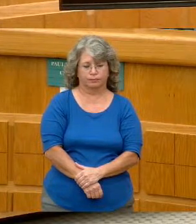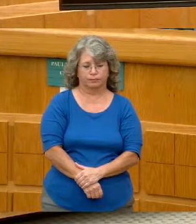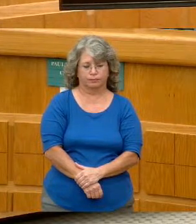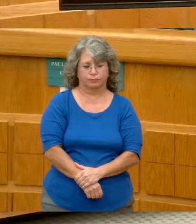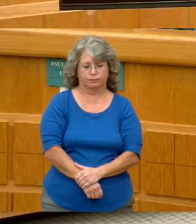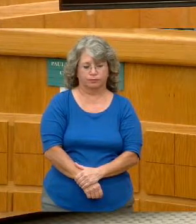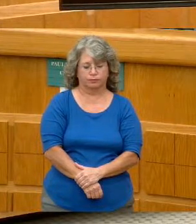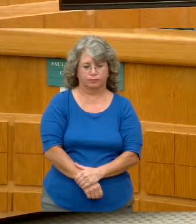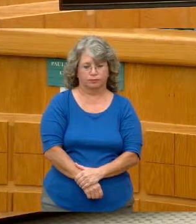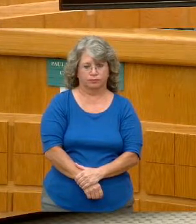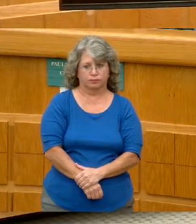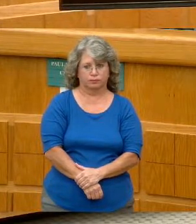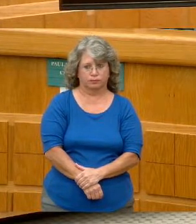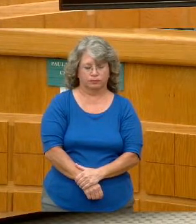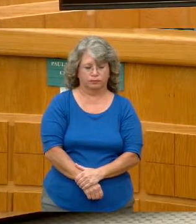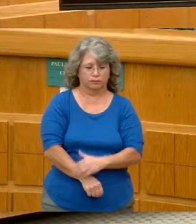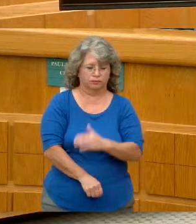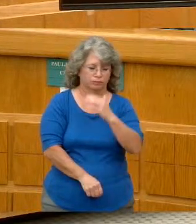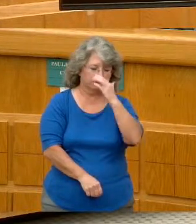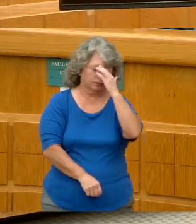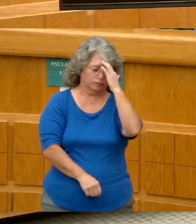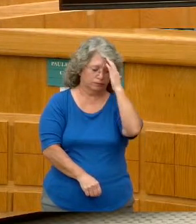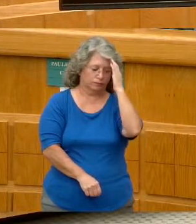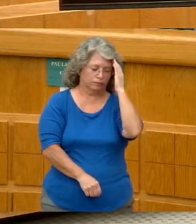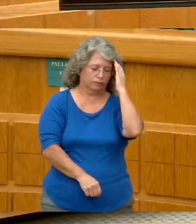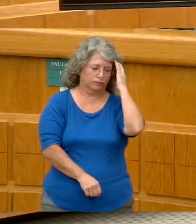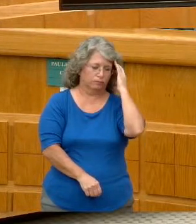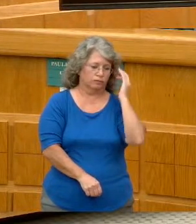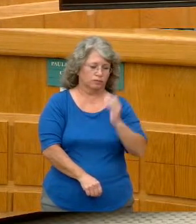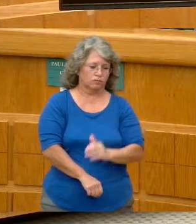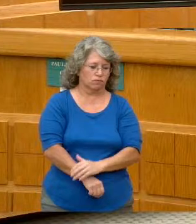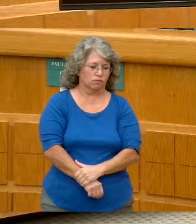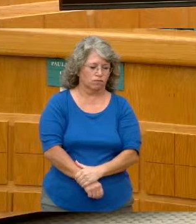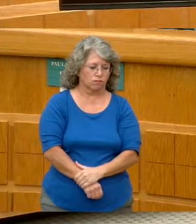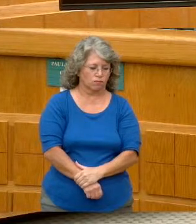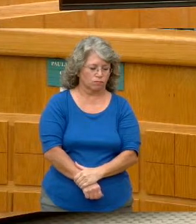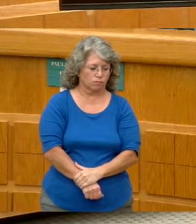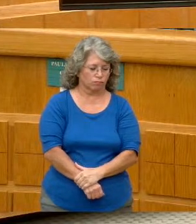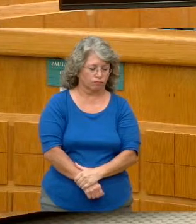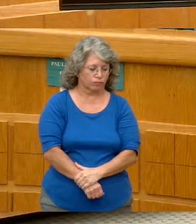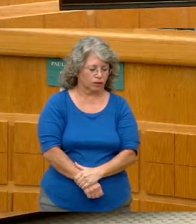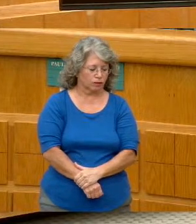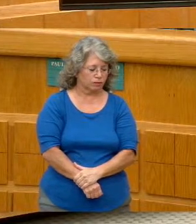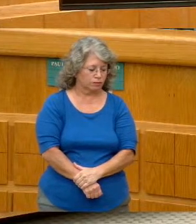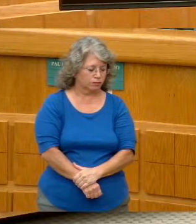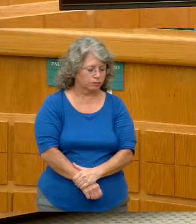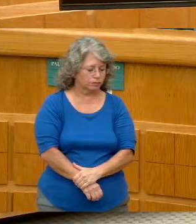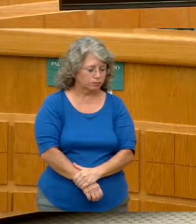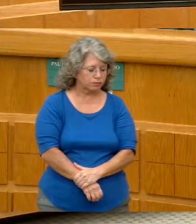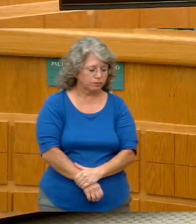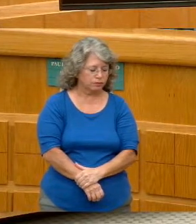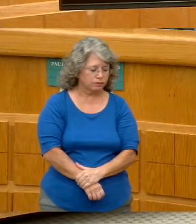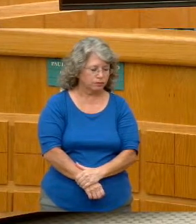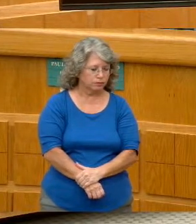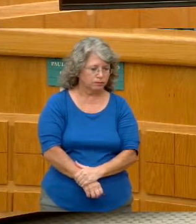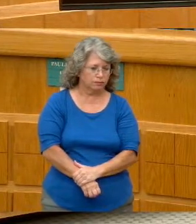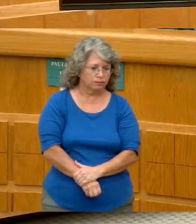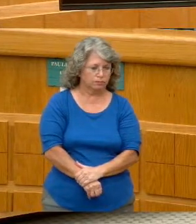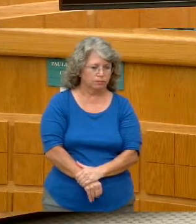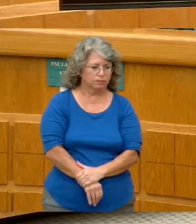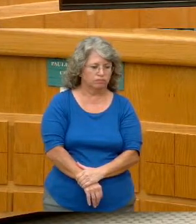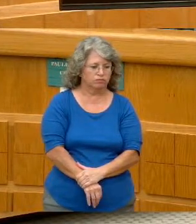cabo la toma de especímenes por parte del Departamento de Salud Pública. Si usted cuenta con síntomas del coronavirus, se le pide llamar al